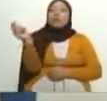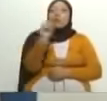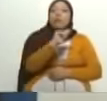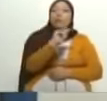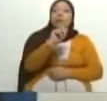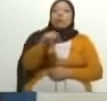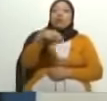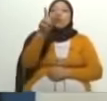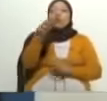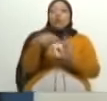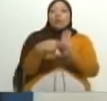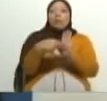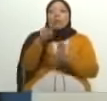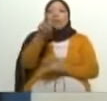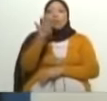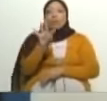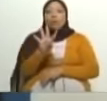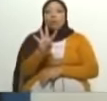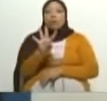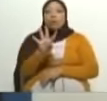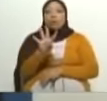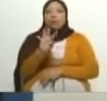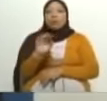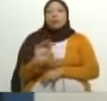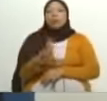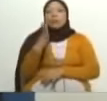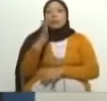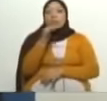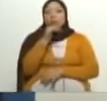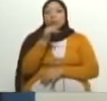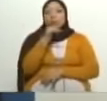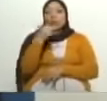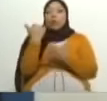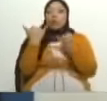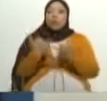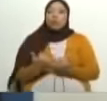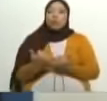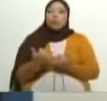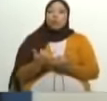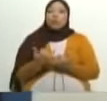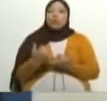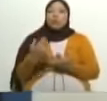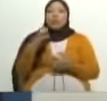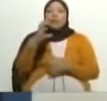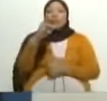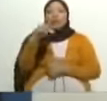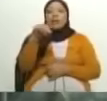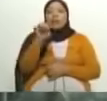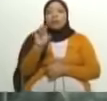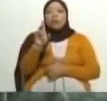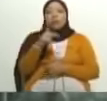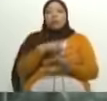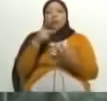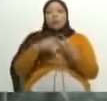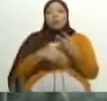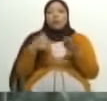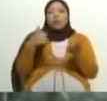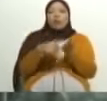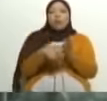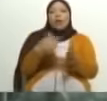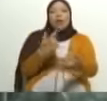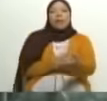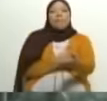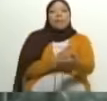año 24 cinco la actualización del registro electoral incluido especialmente nuestros hermanos